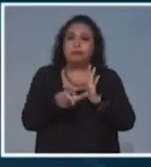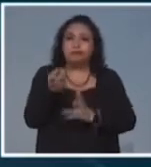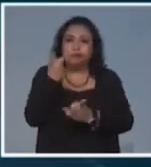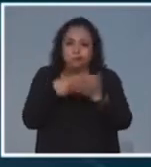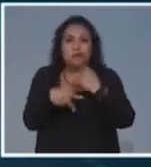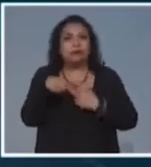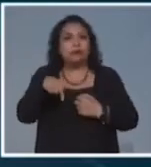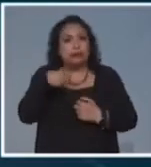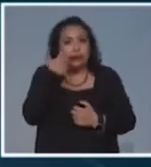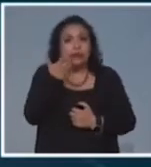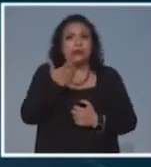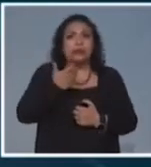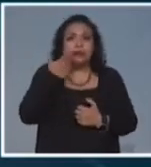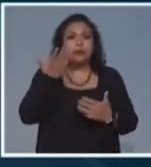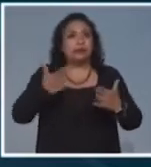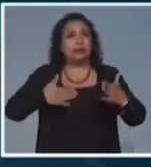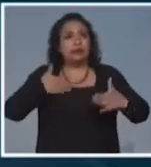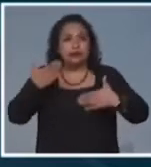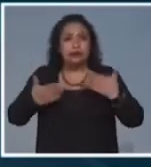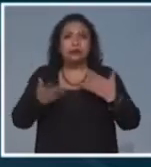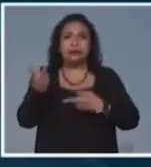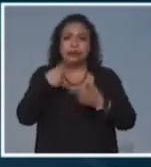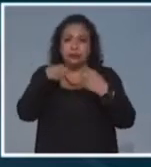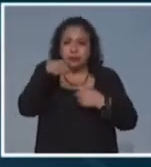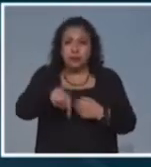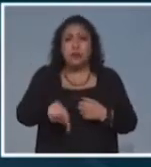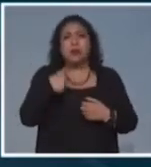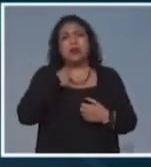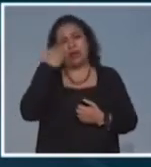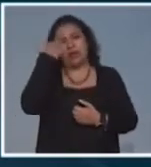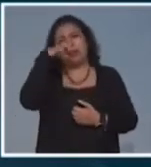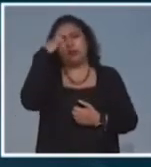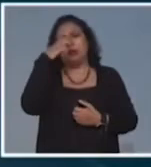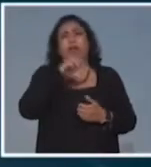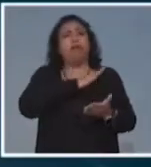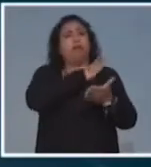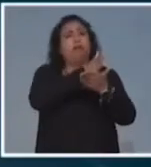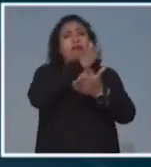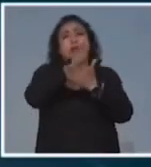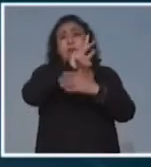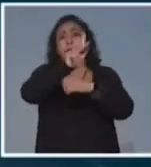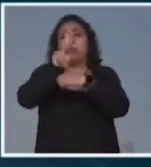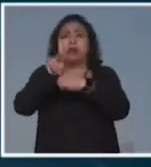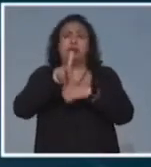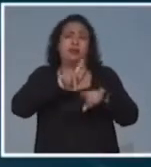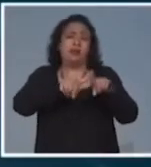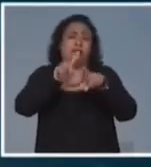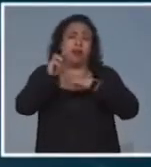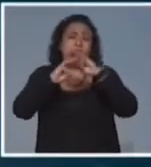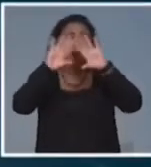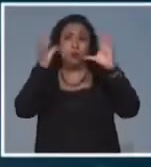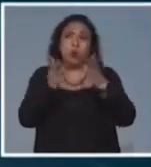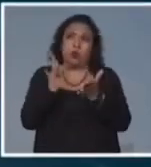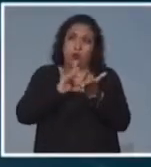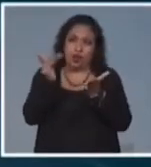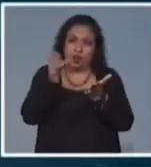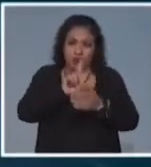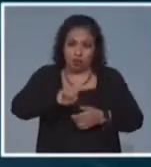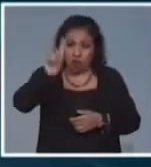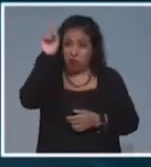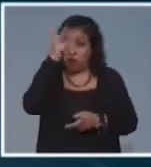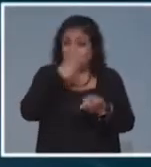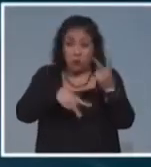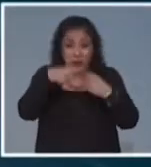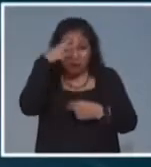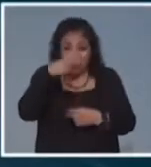afán, querer regresar con alegría. Mi carrera me ha llevado a muchísimos lugares en el mundo, gracias a Dios, pero el no venir a México